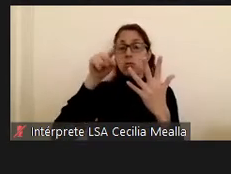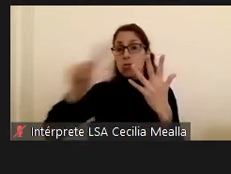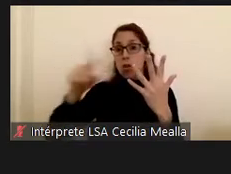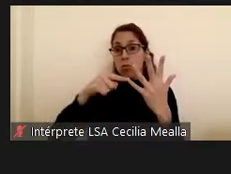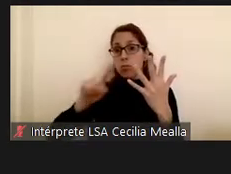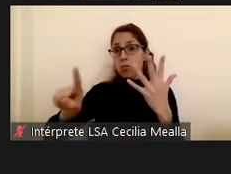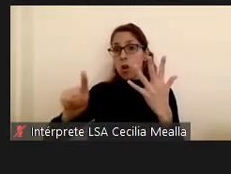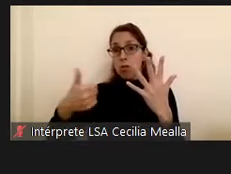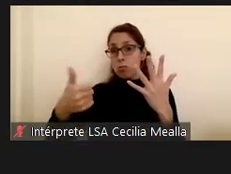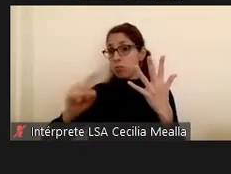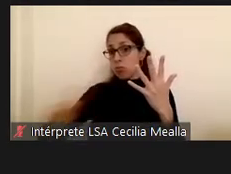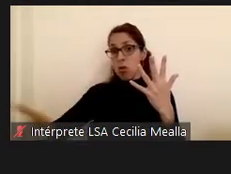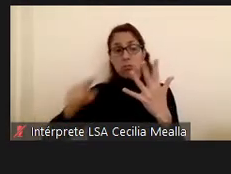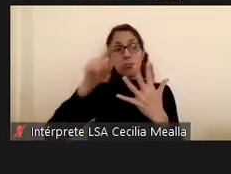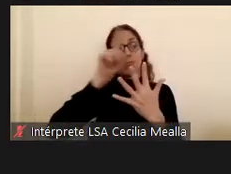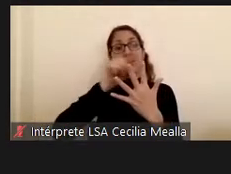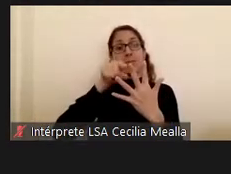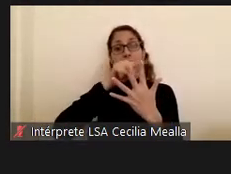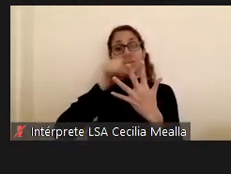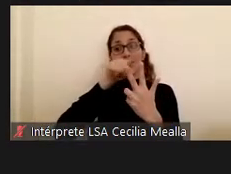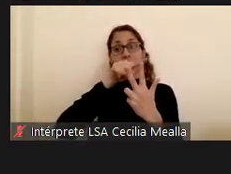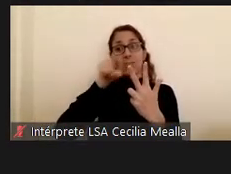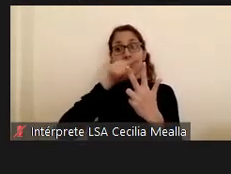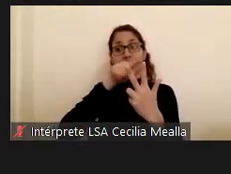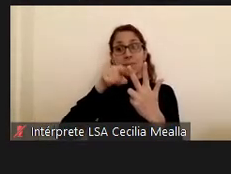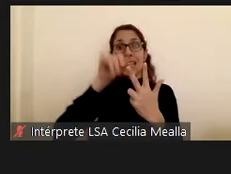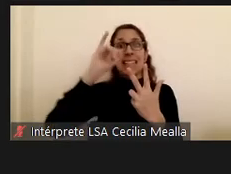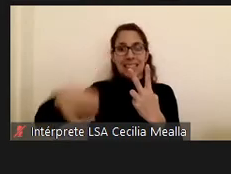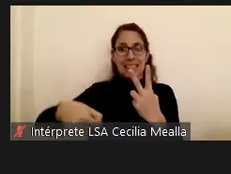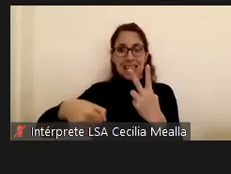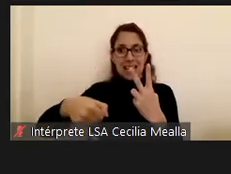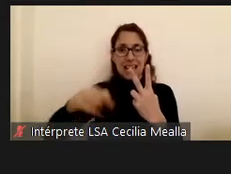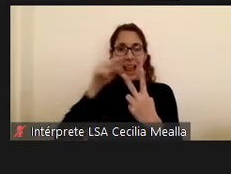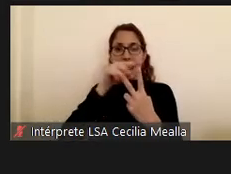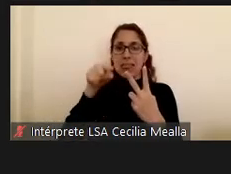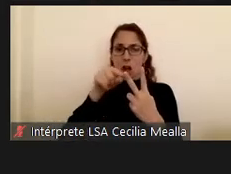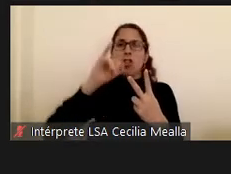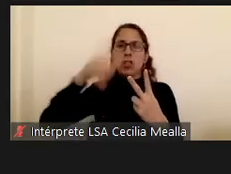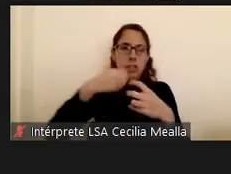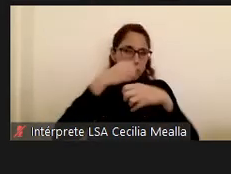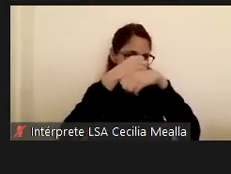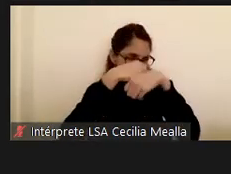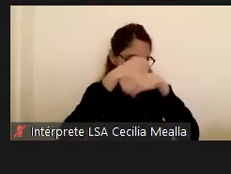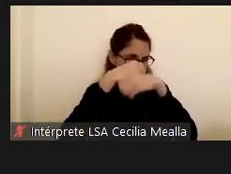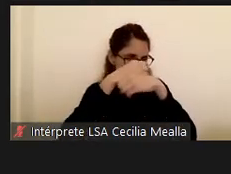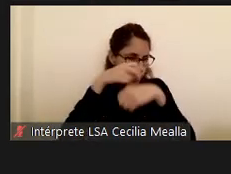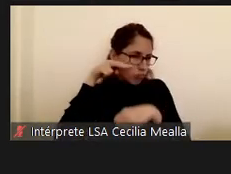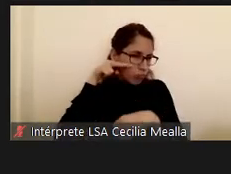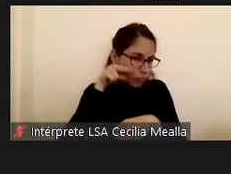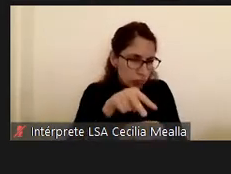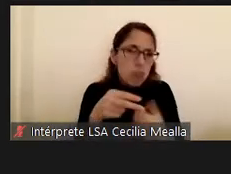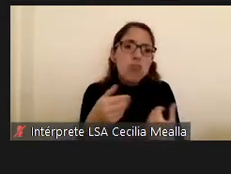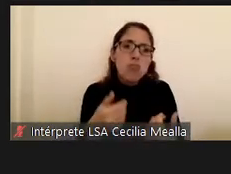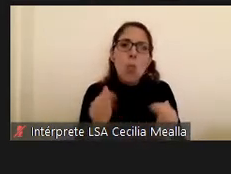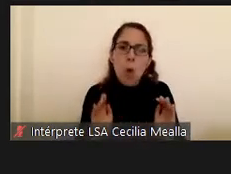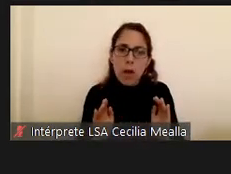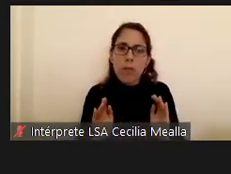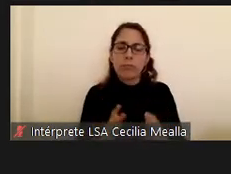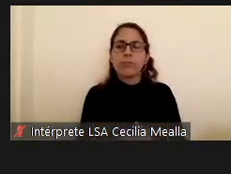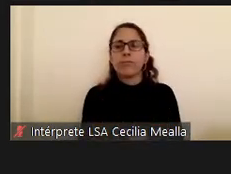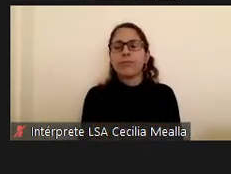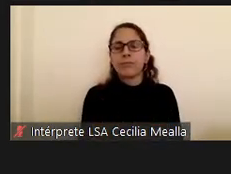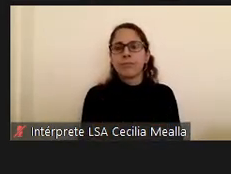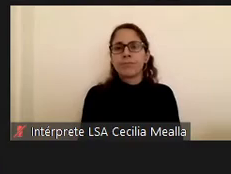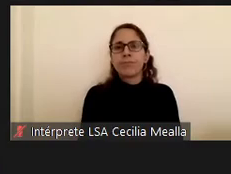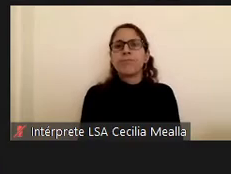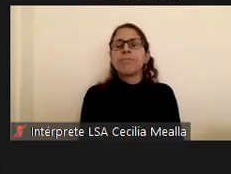microscópica, paso 3, cultivo. Esos son los 2 pasos donde podemos hacer una observación. ¿Y